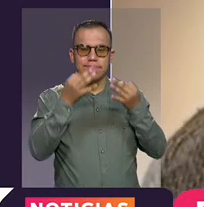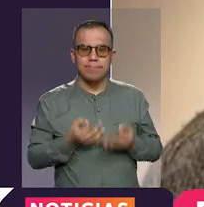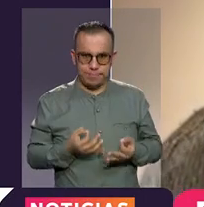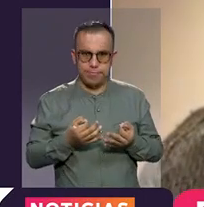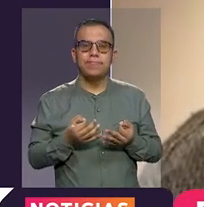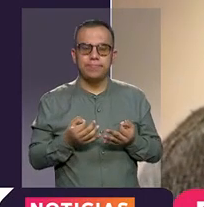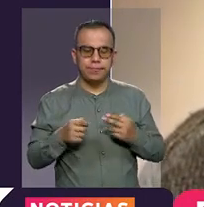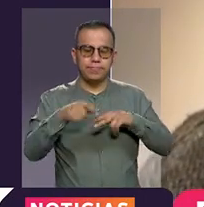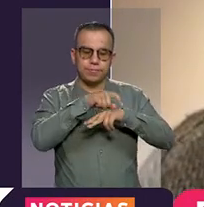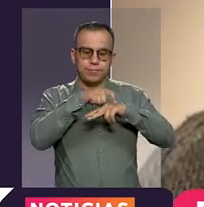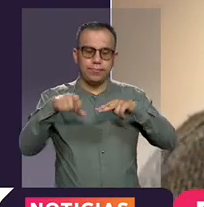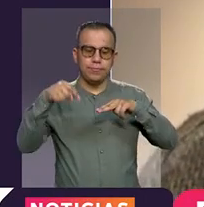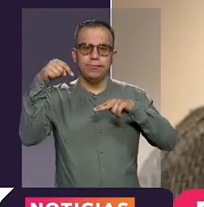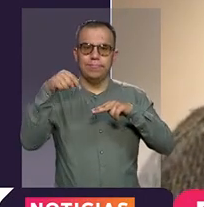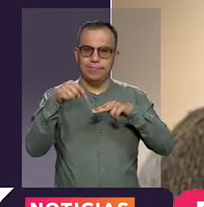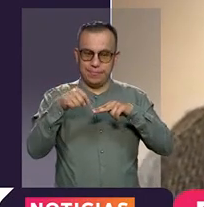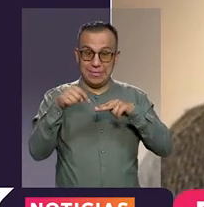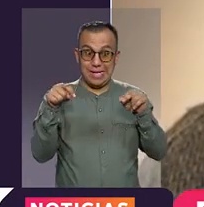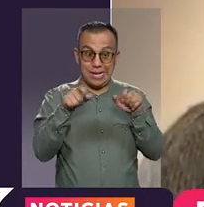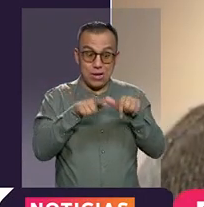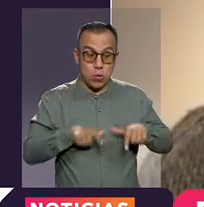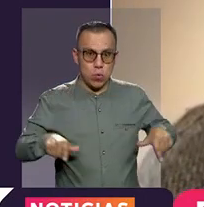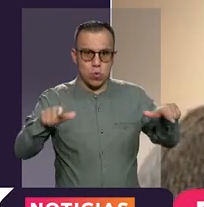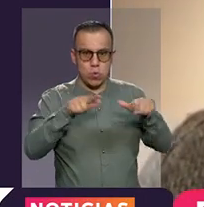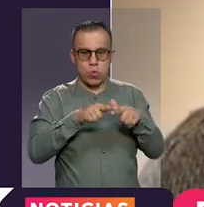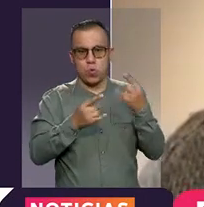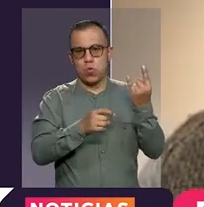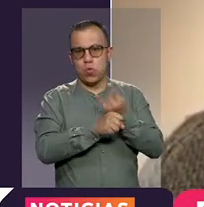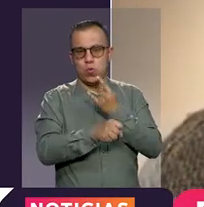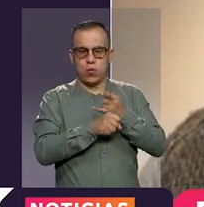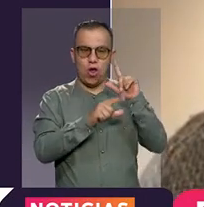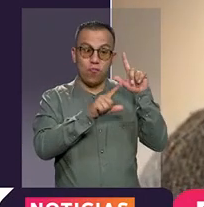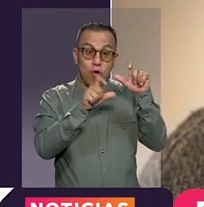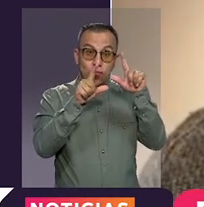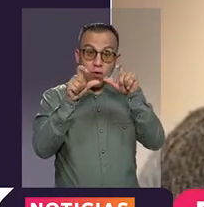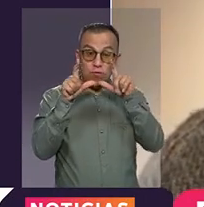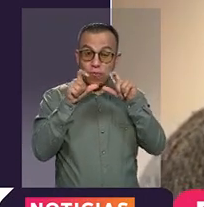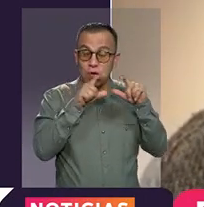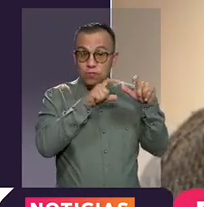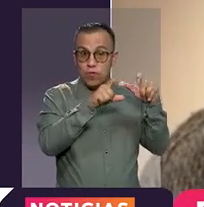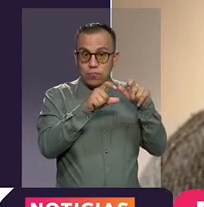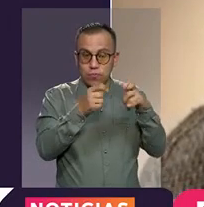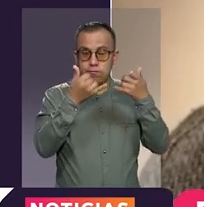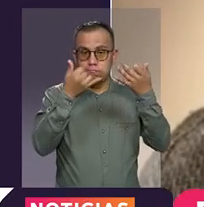del cadáver o del lugar de los hechos a través de fotografías,